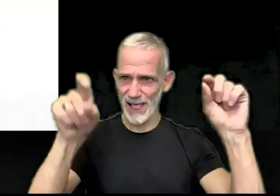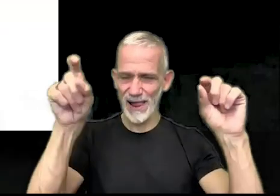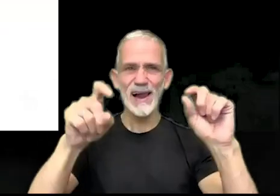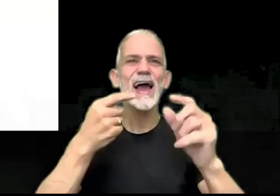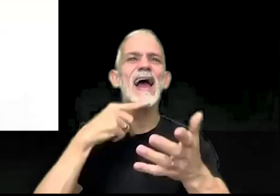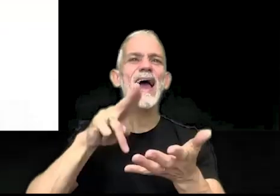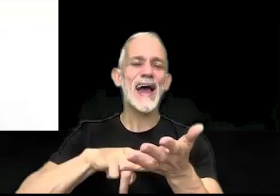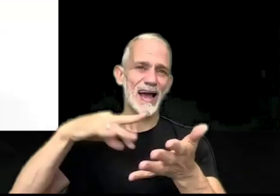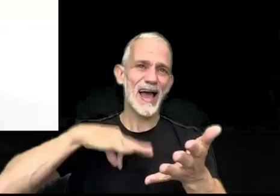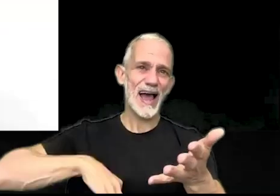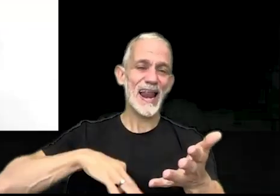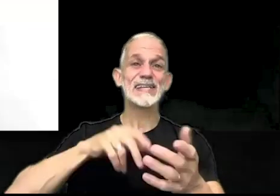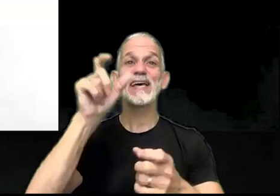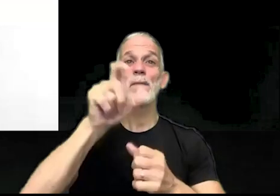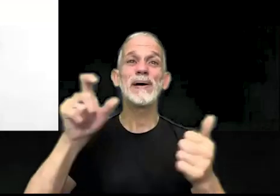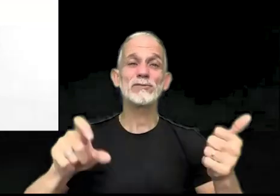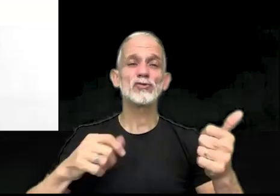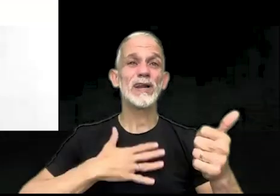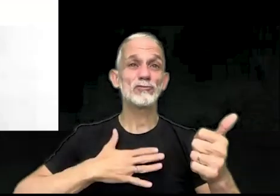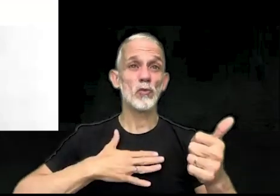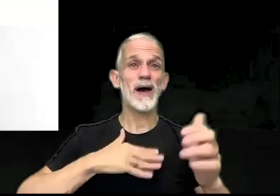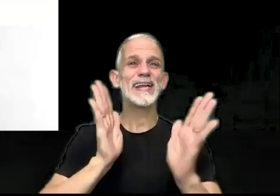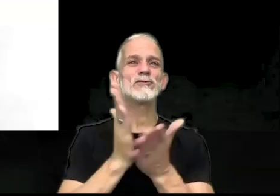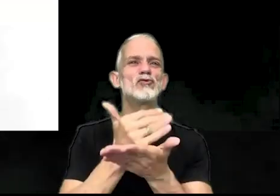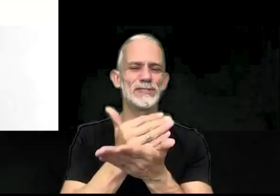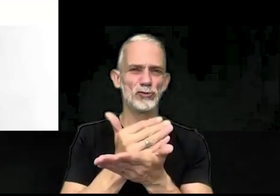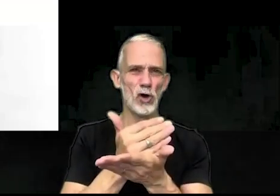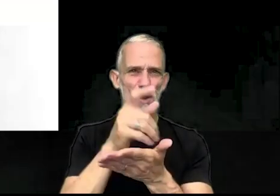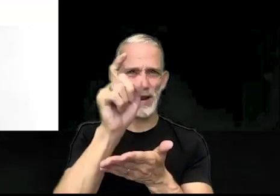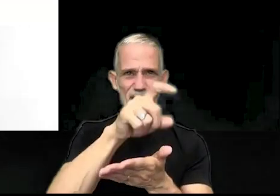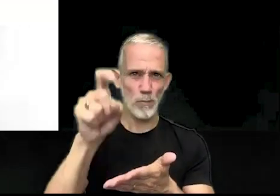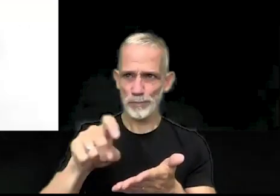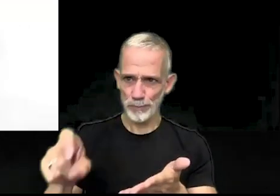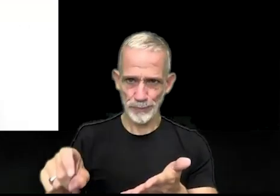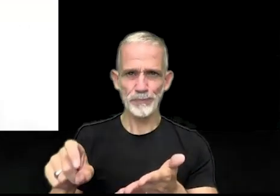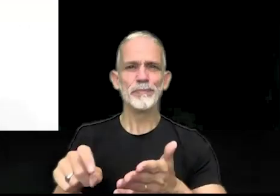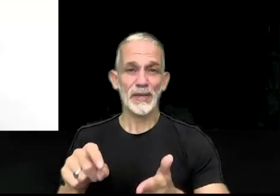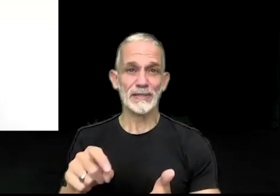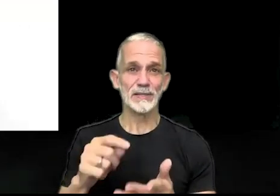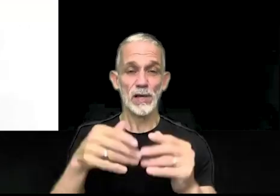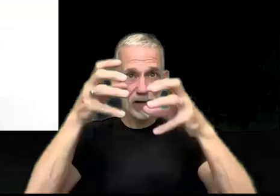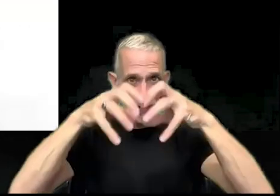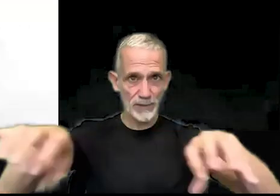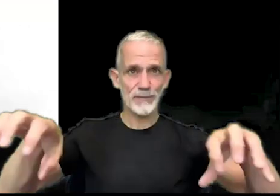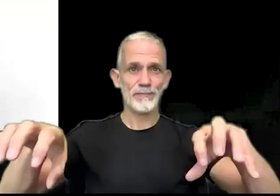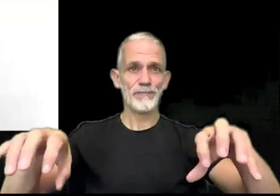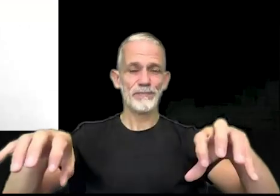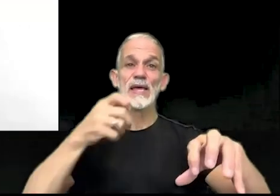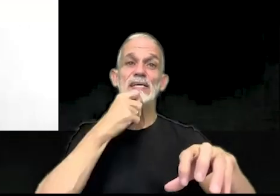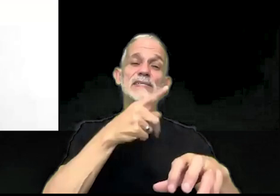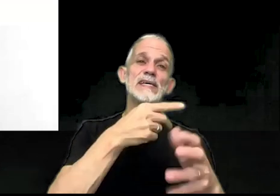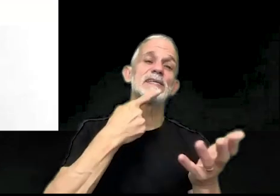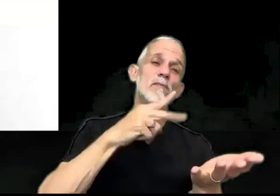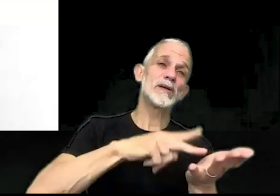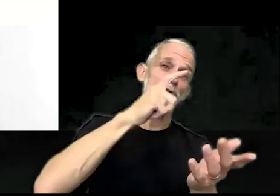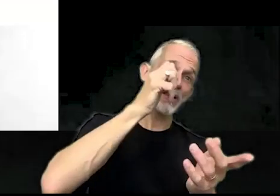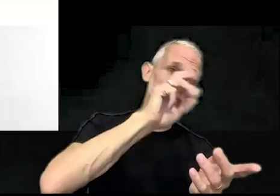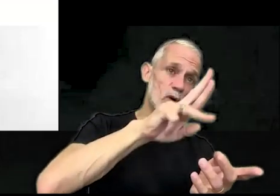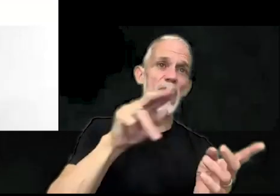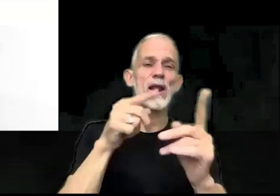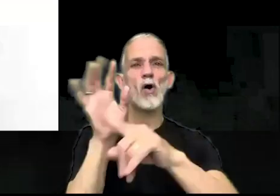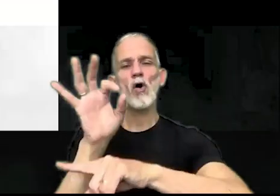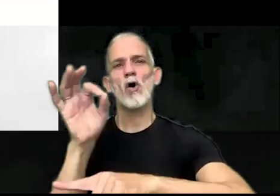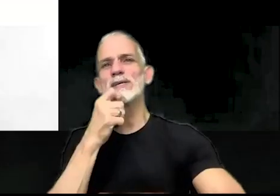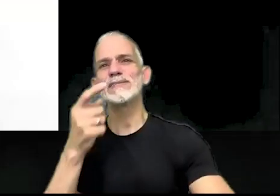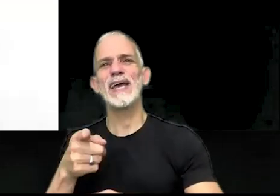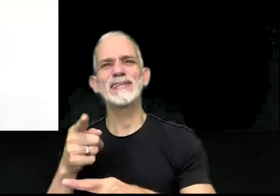como ganancias, personas humanas y sucesiones indivisas, donde se desdobla si es impuesto cedular